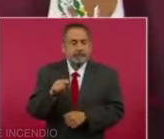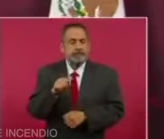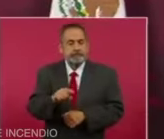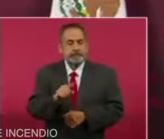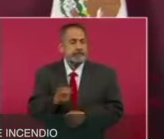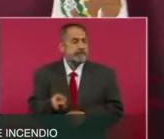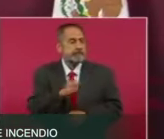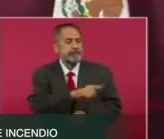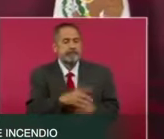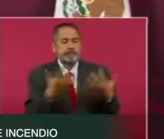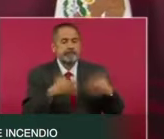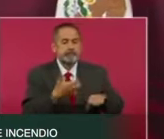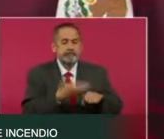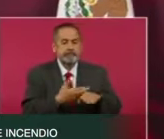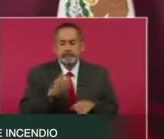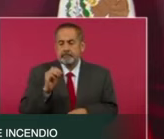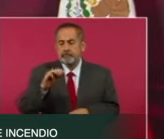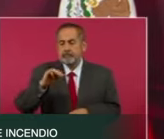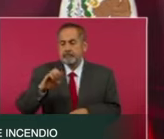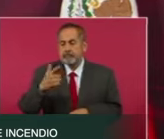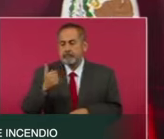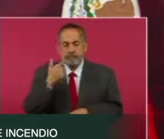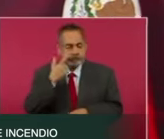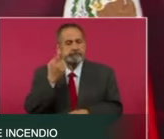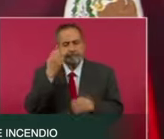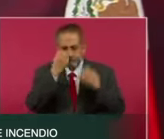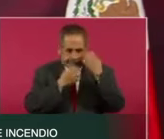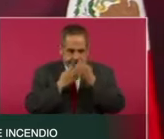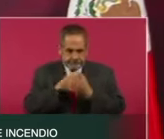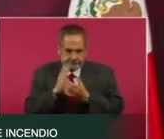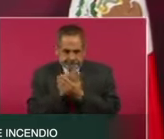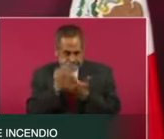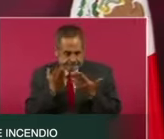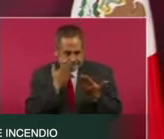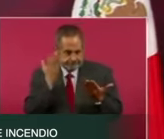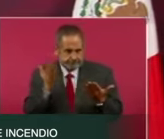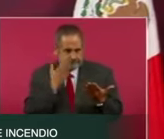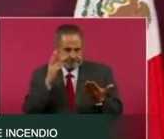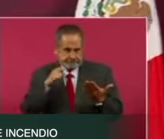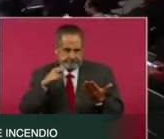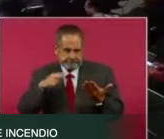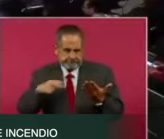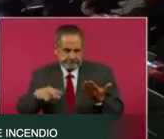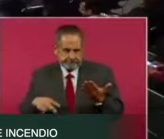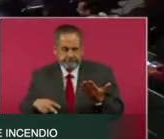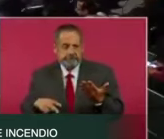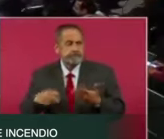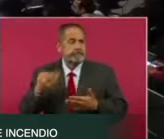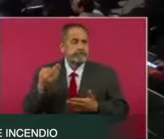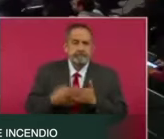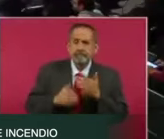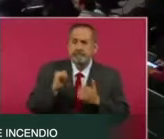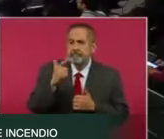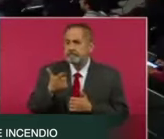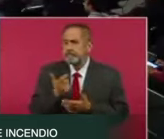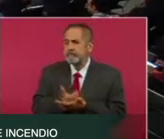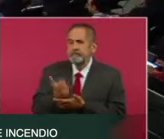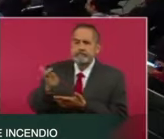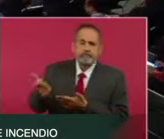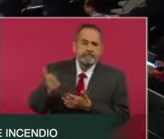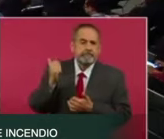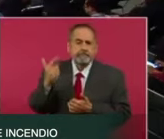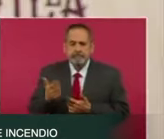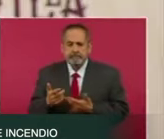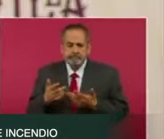También el secretario de Gobernación solicitó que el video difundido recientemente sobre el incendio en la estación migratoria de Ciudad